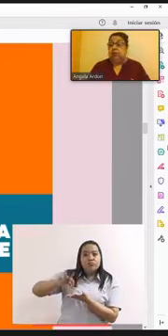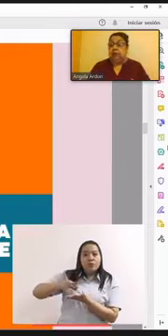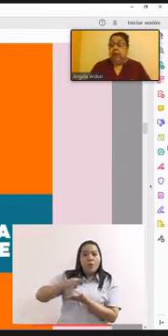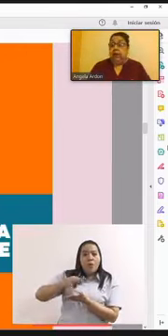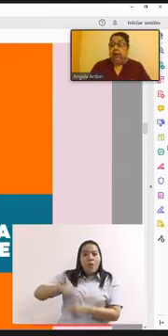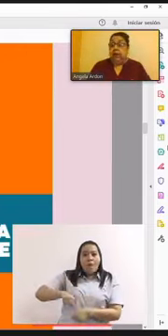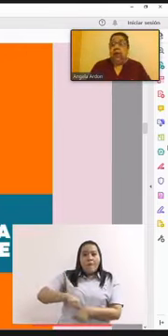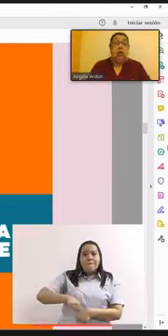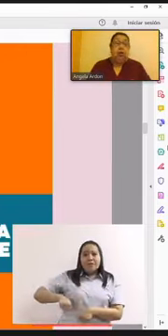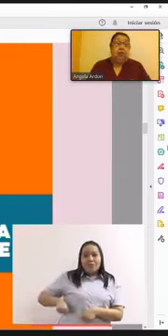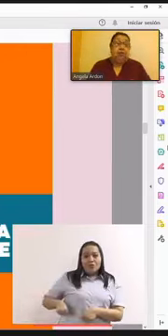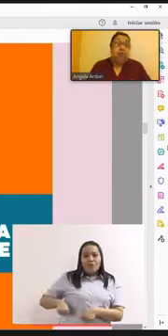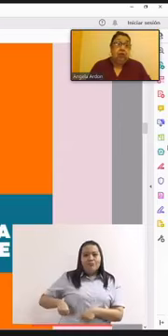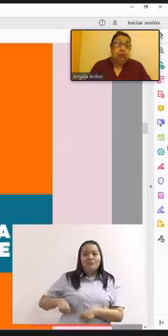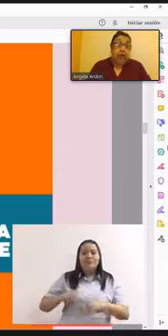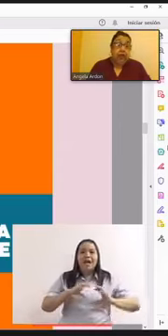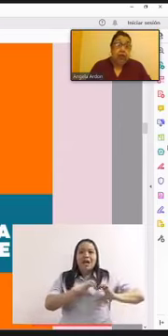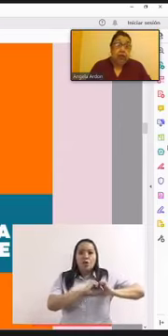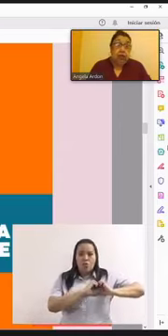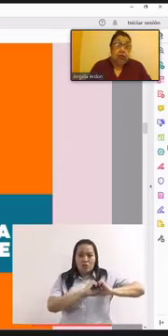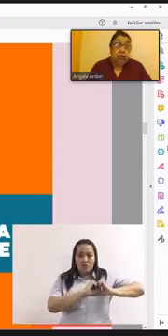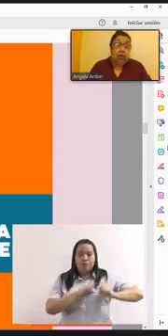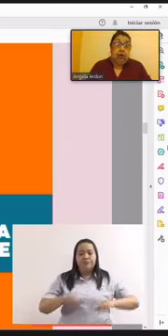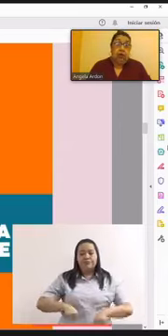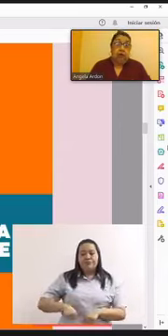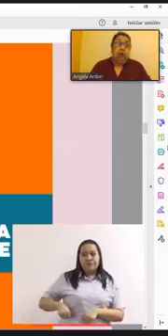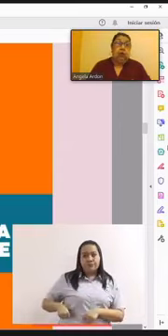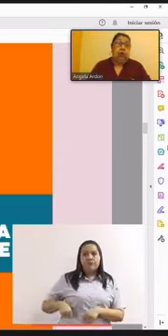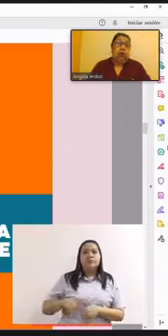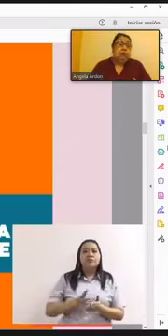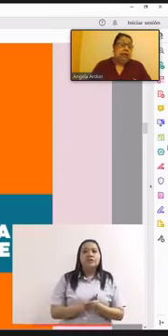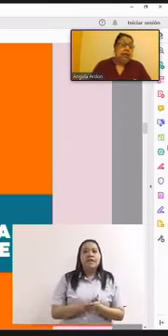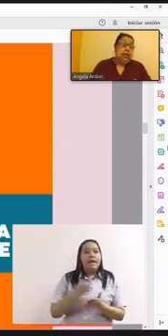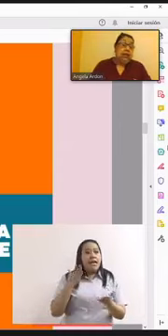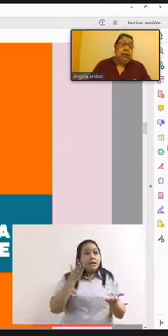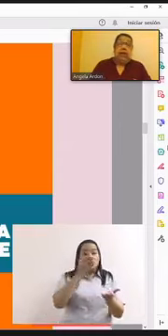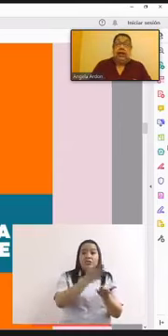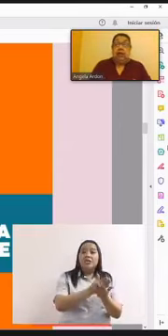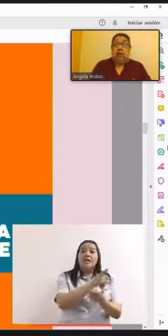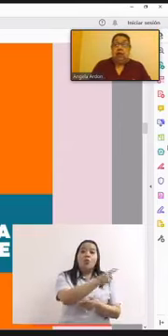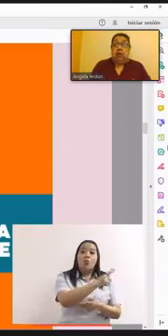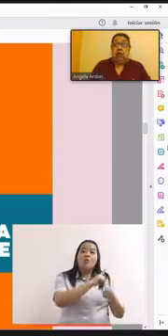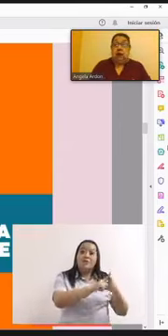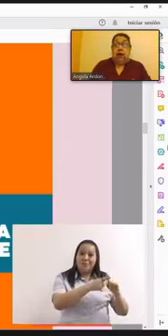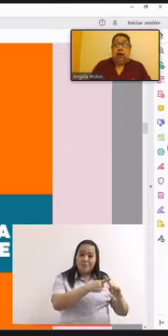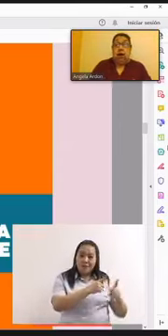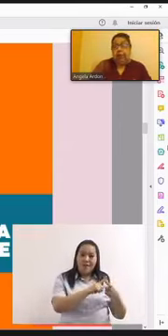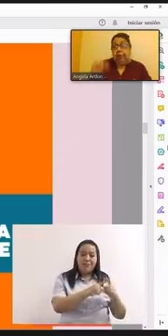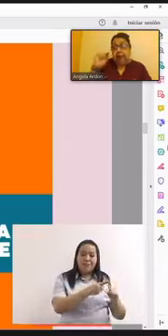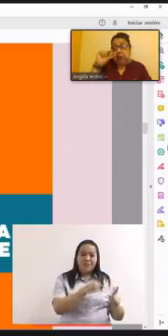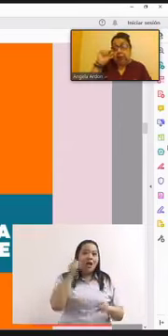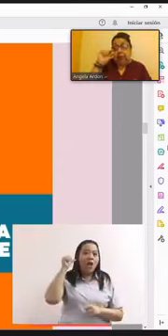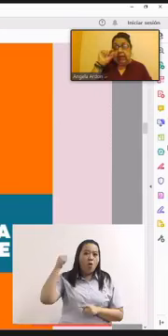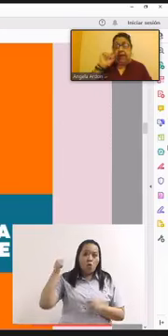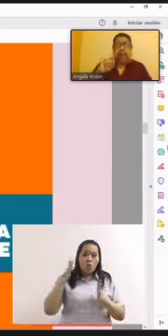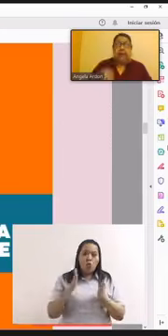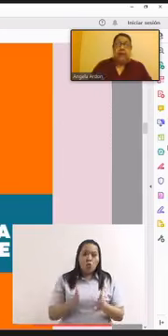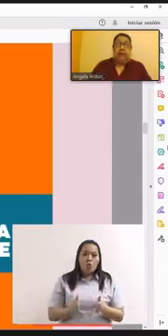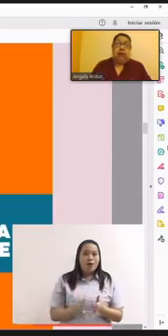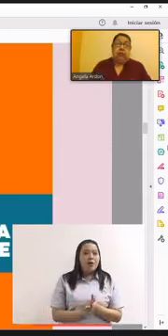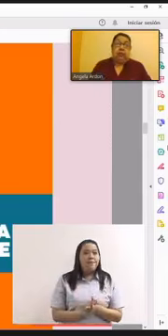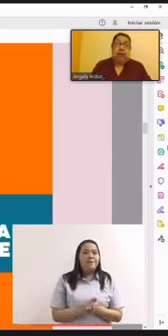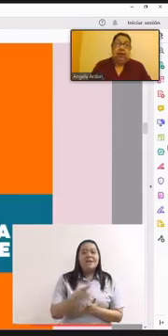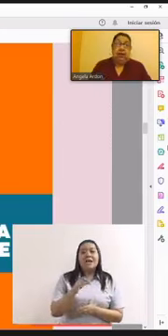corazón. Y yo después fui donde la audióloga, una doctora amiga mía, y tengo apenas una pequeña